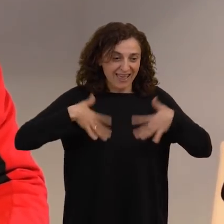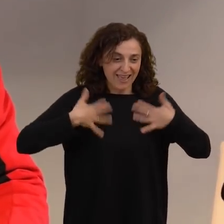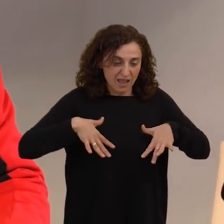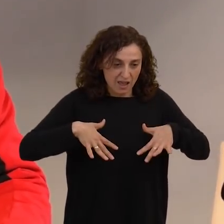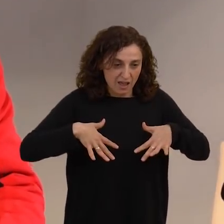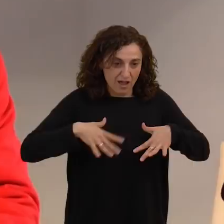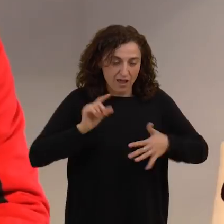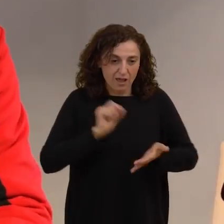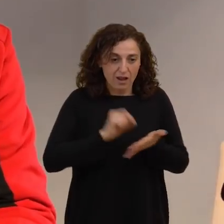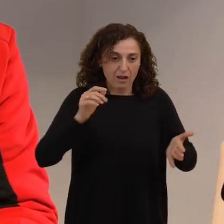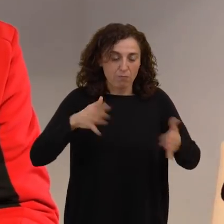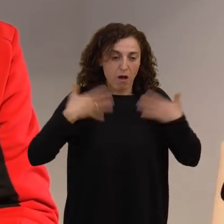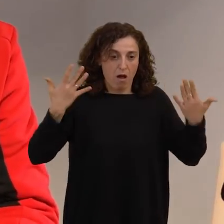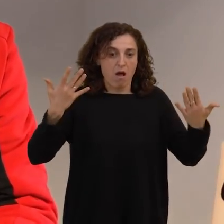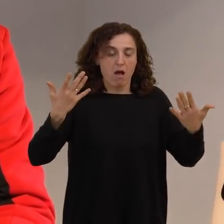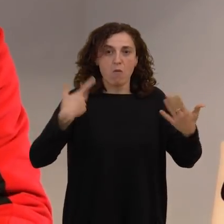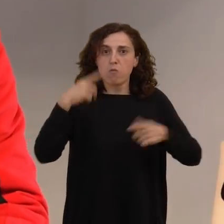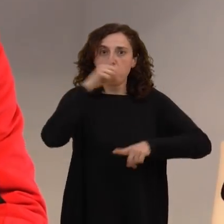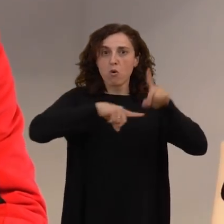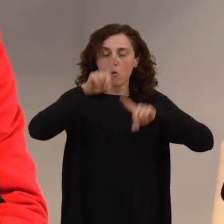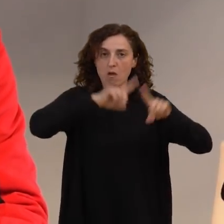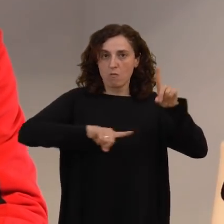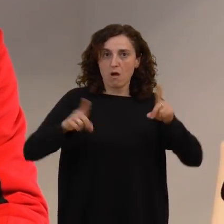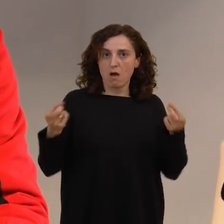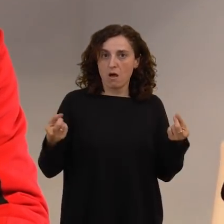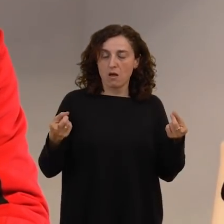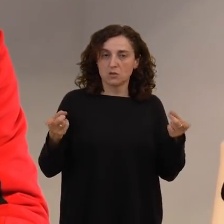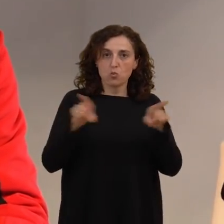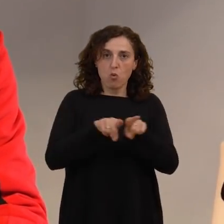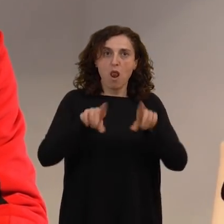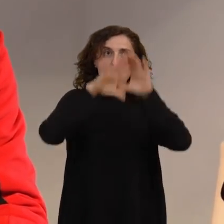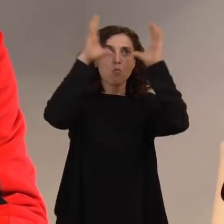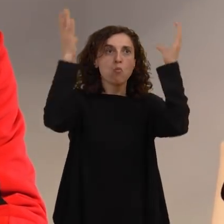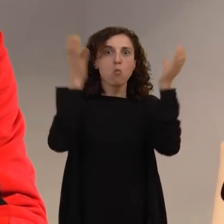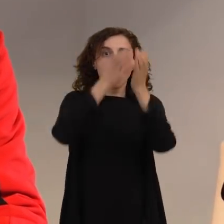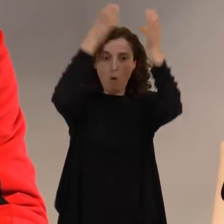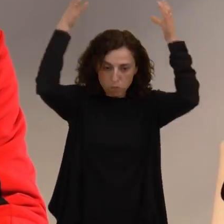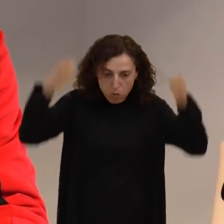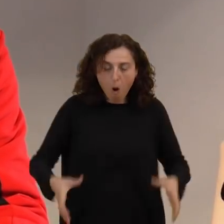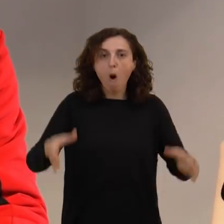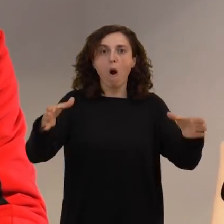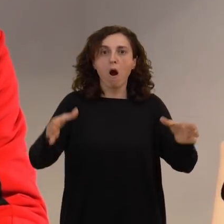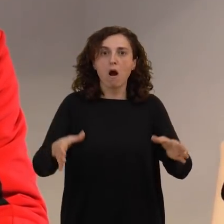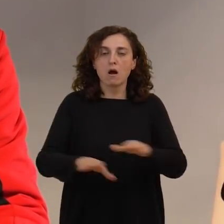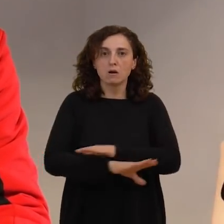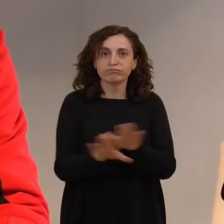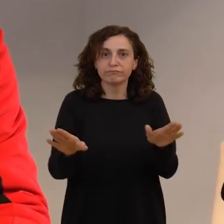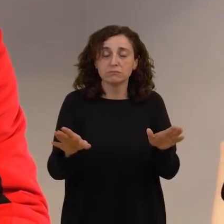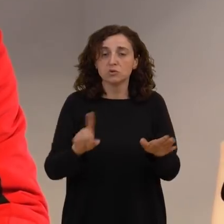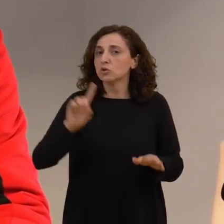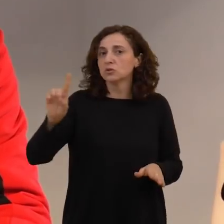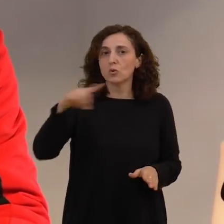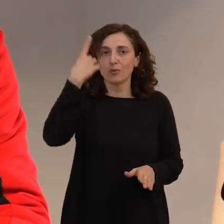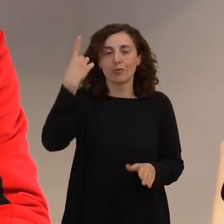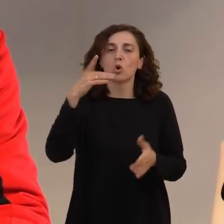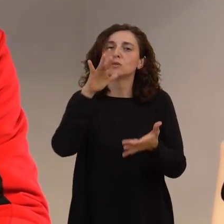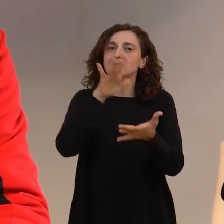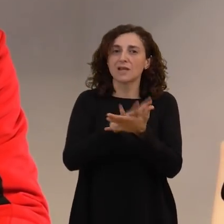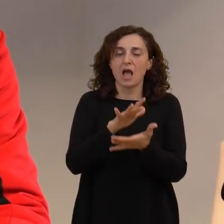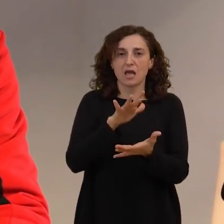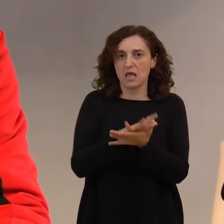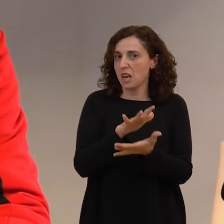parece que es un problema que se te cae el mundo y lo primero hay que tratarlo con... con mucha serenidad